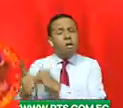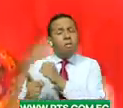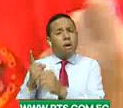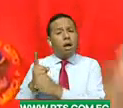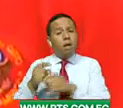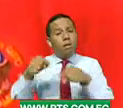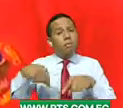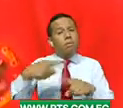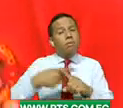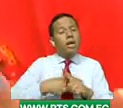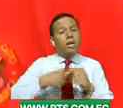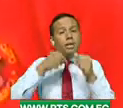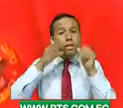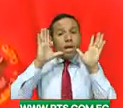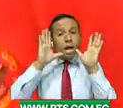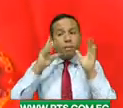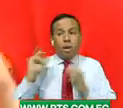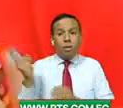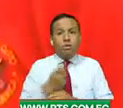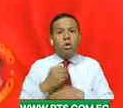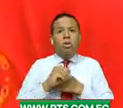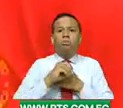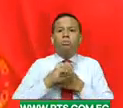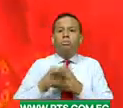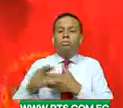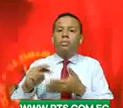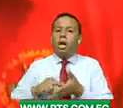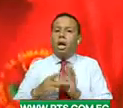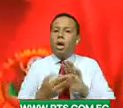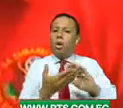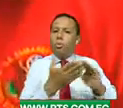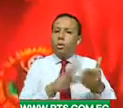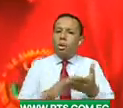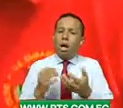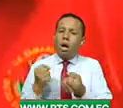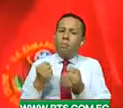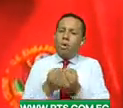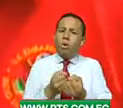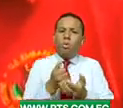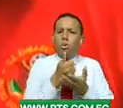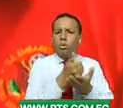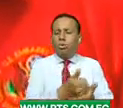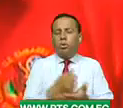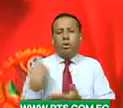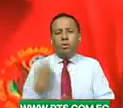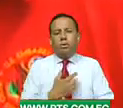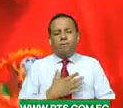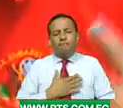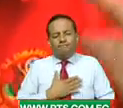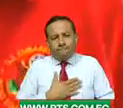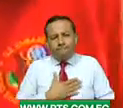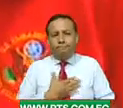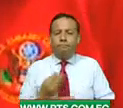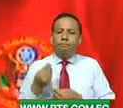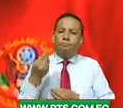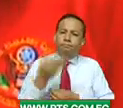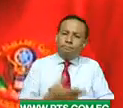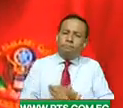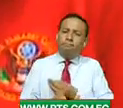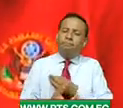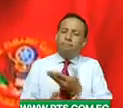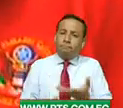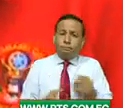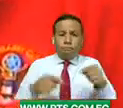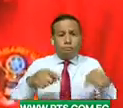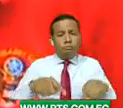para dar algo a los niños de la comunidad. Es un honor para nosotros tener la oportunidad de dar y devolver algo a